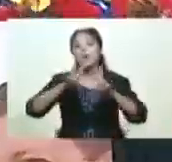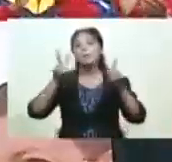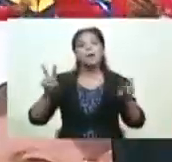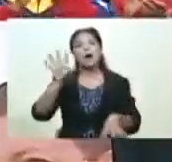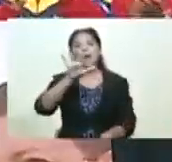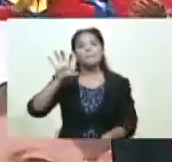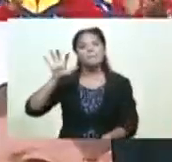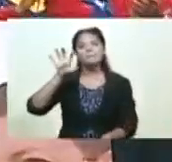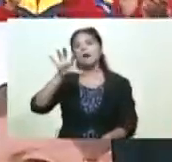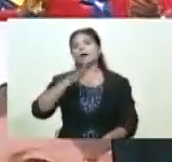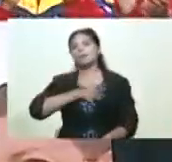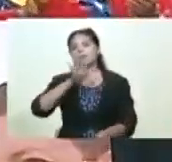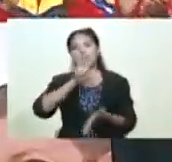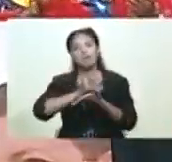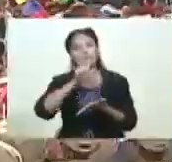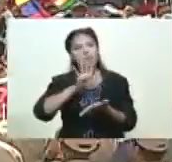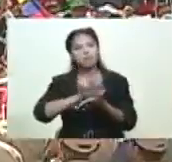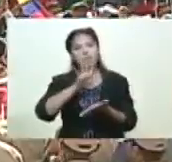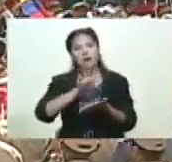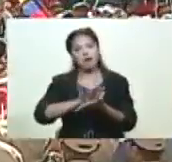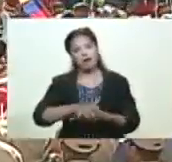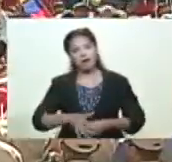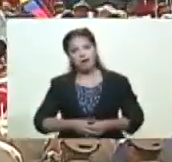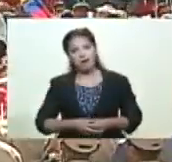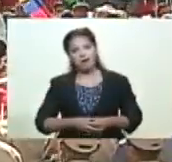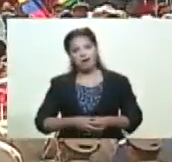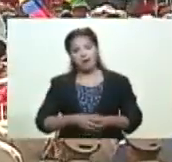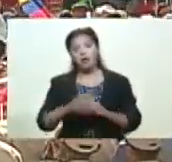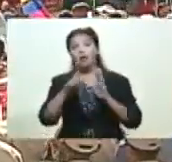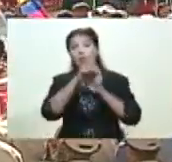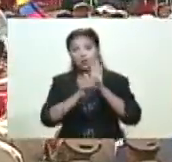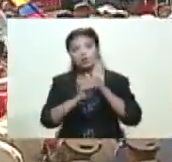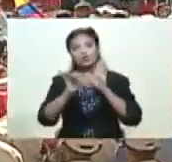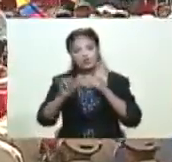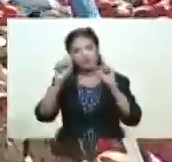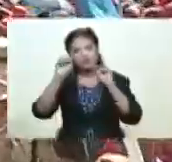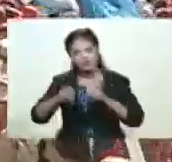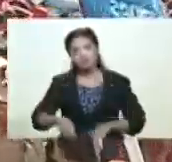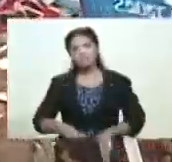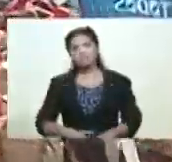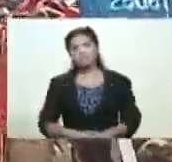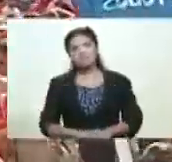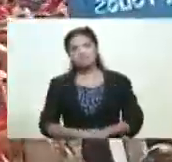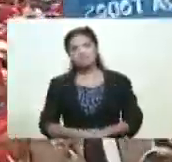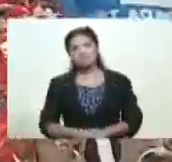patria, queremos tranquilidad, queremos constituyente.